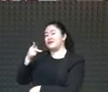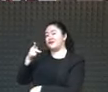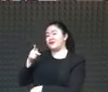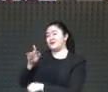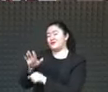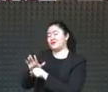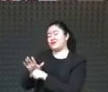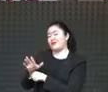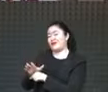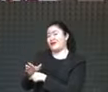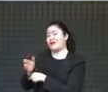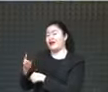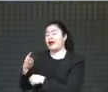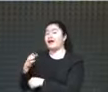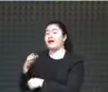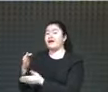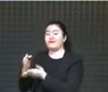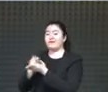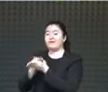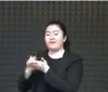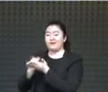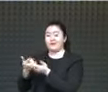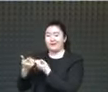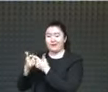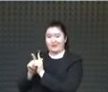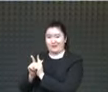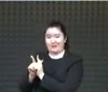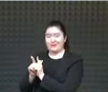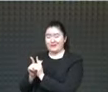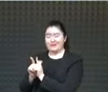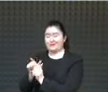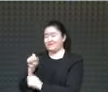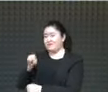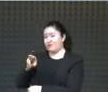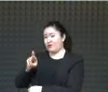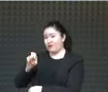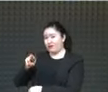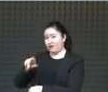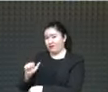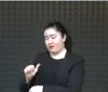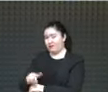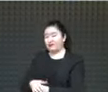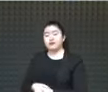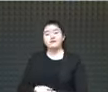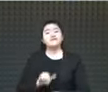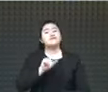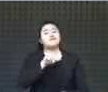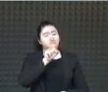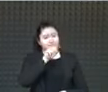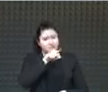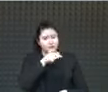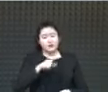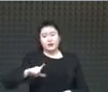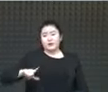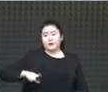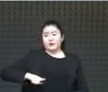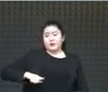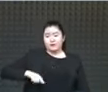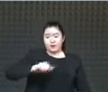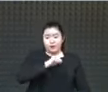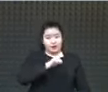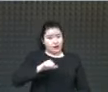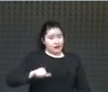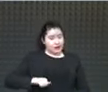a Morena. Sí, pues hay muchas alcaldías, muchos gobiernos que hacen también modificaciones a la mitad